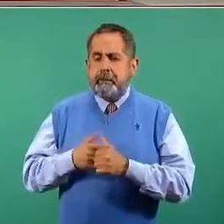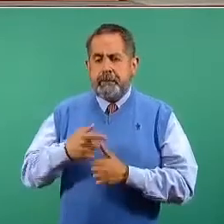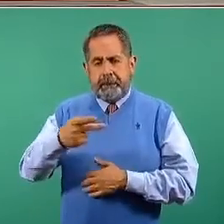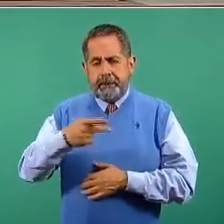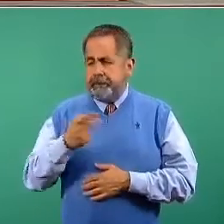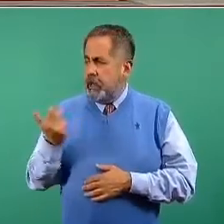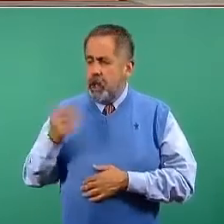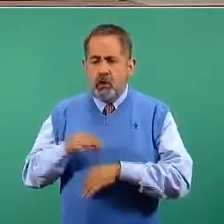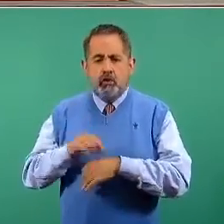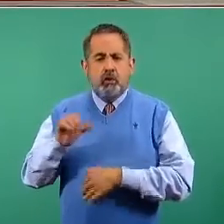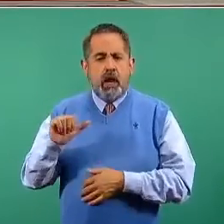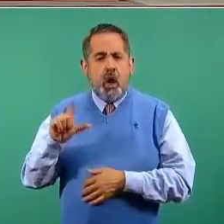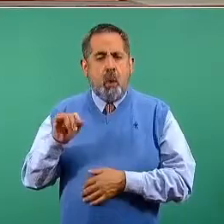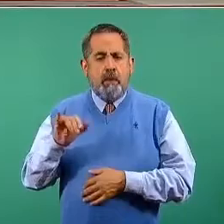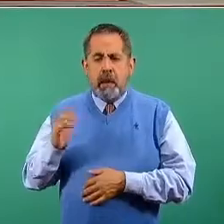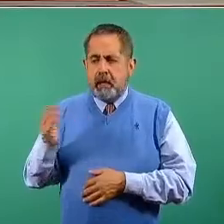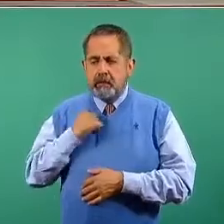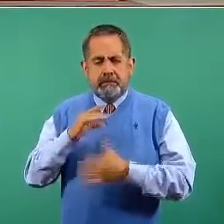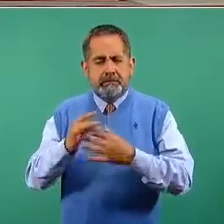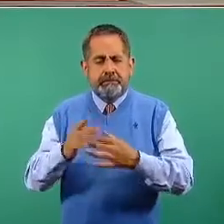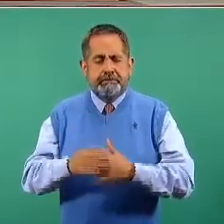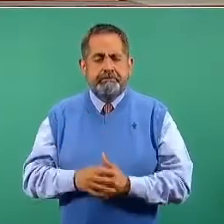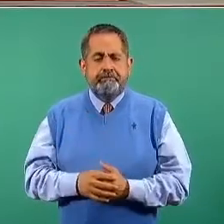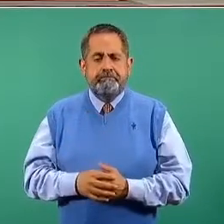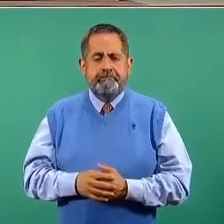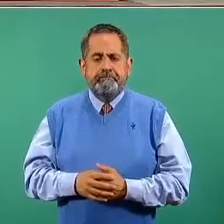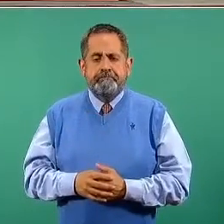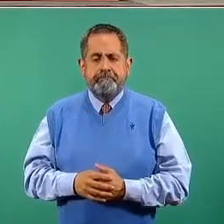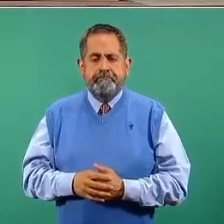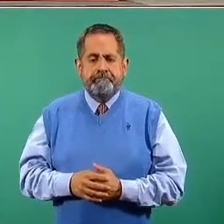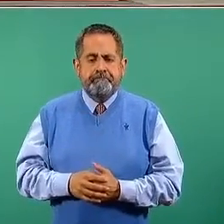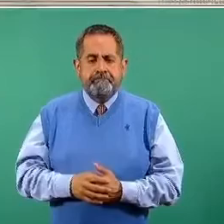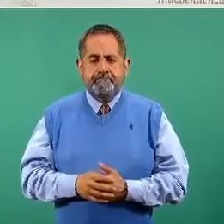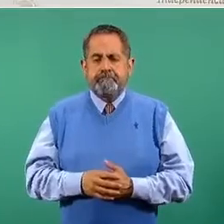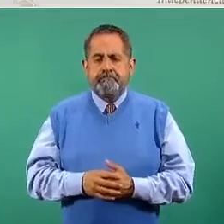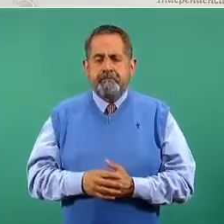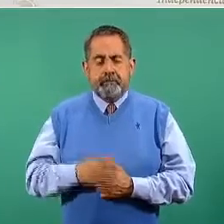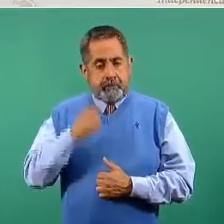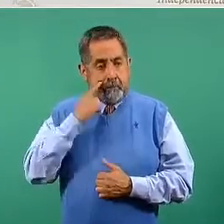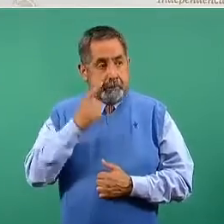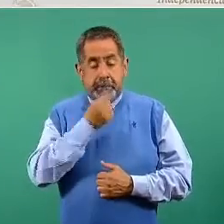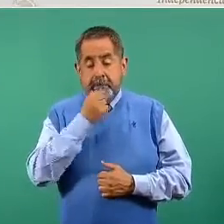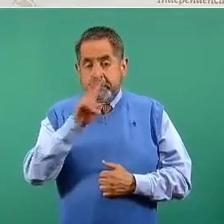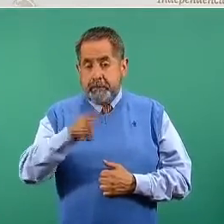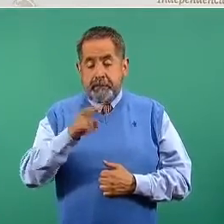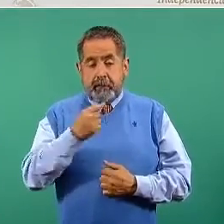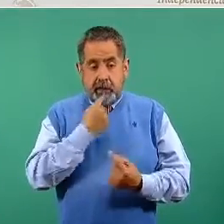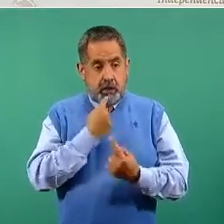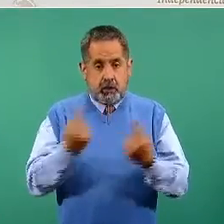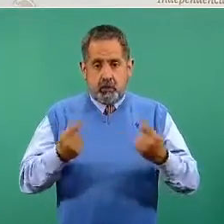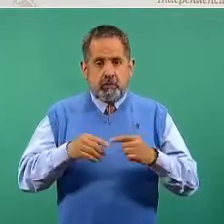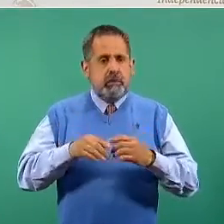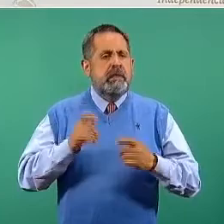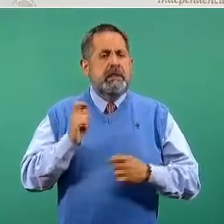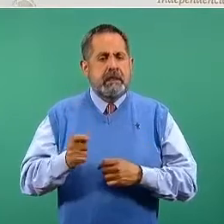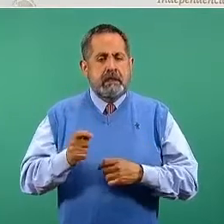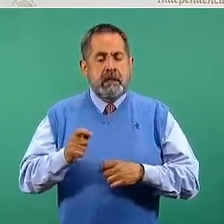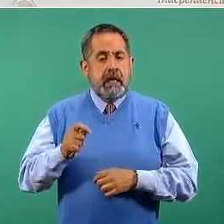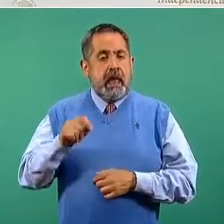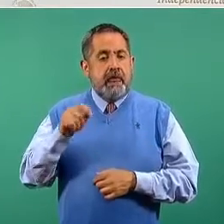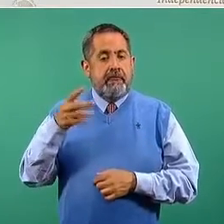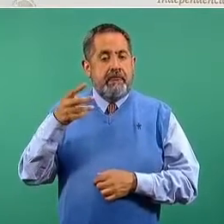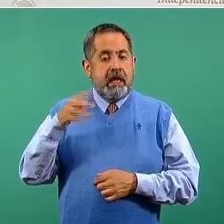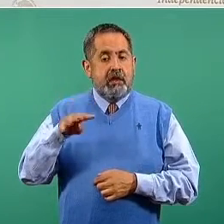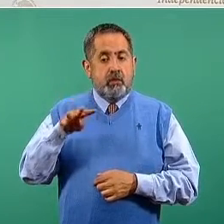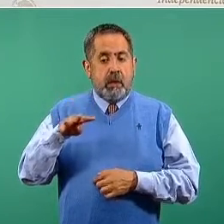da algunos datos útiles. Los menores de edad, y en este caso obviamente hablando de aquellos que tienen menos de